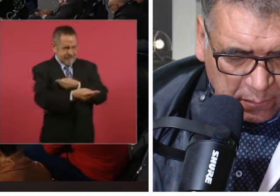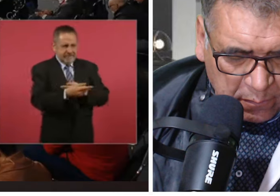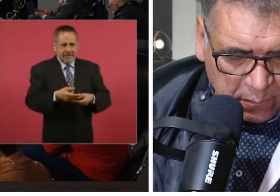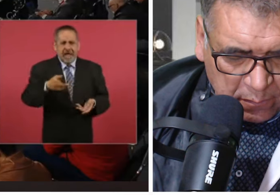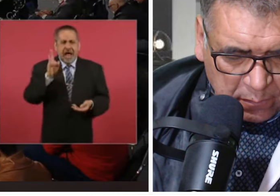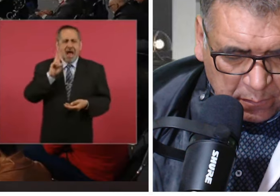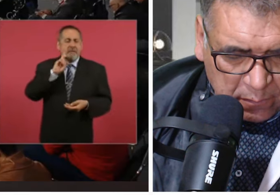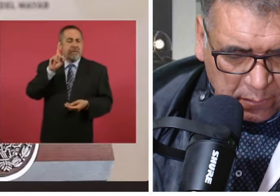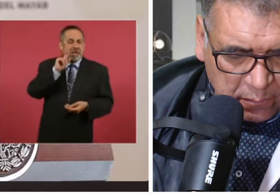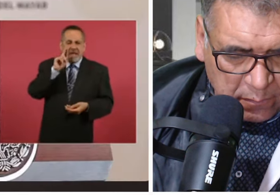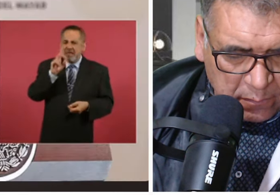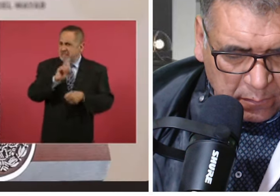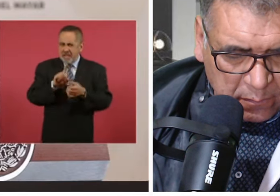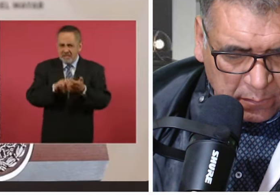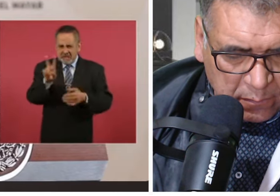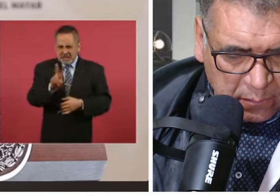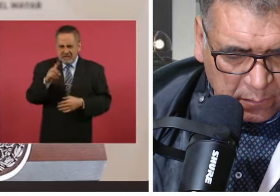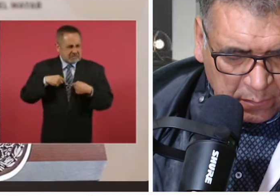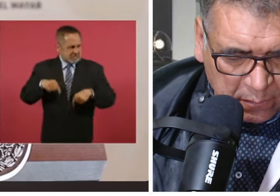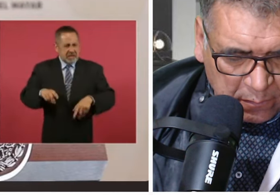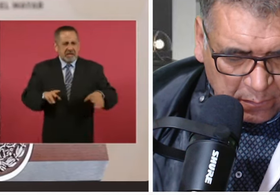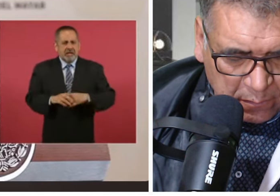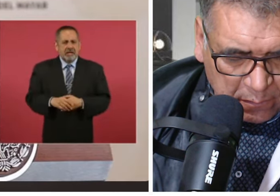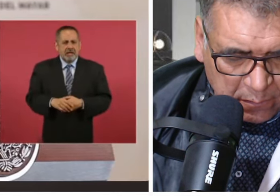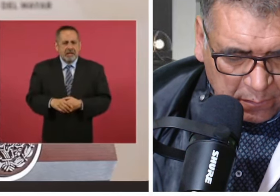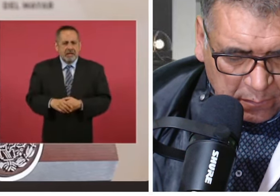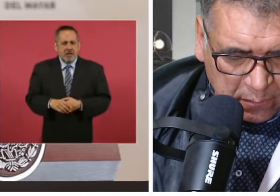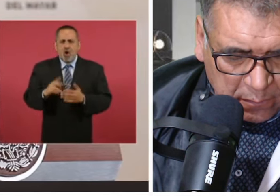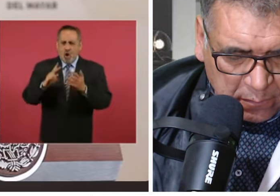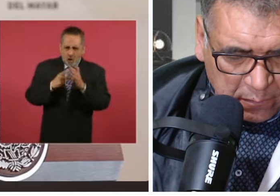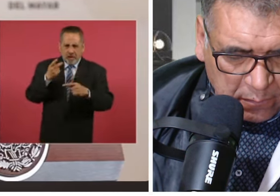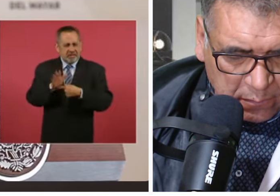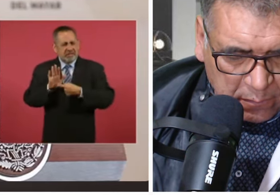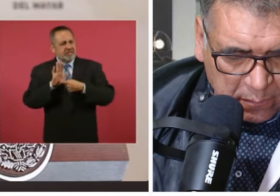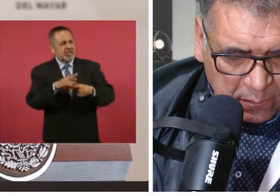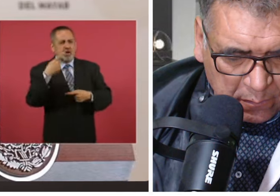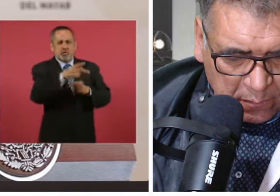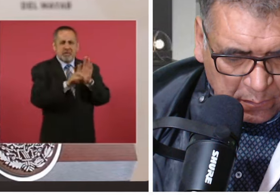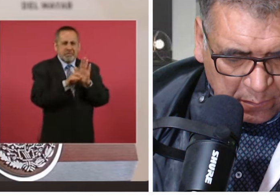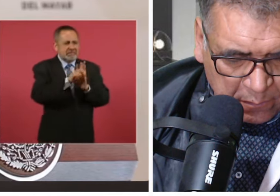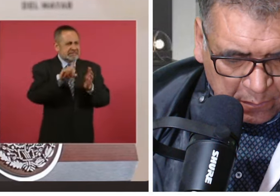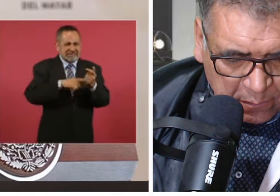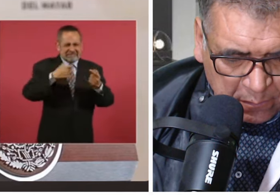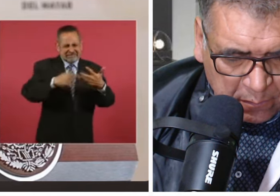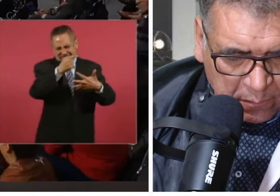mañana es viernes, ¿no? Vamos a estar aquí. Voy a volver a dar a conocer todos sus departamentos.